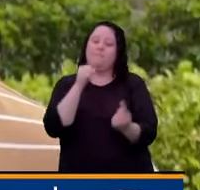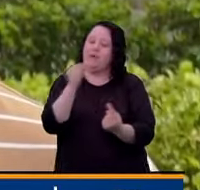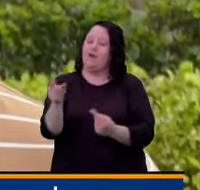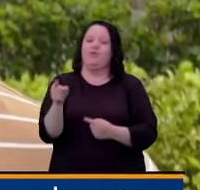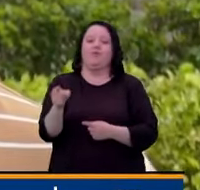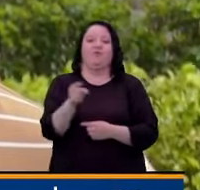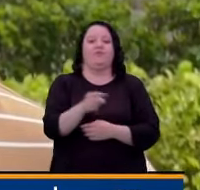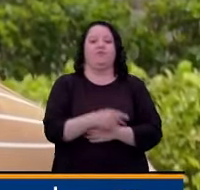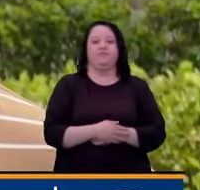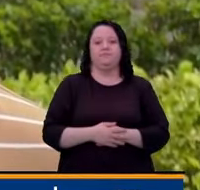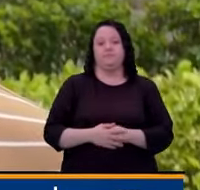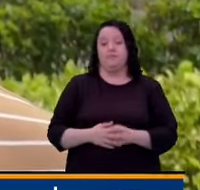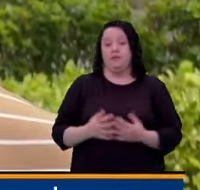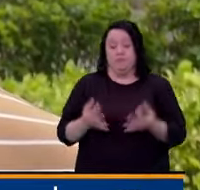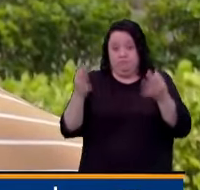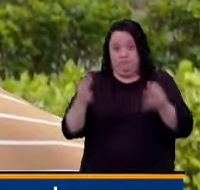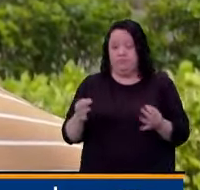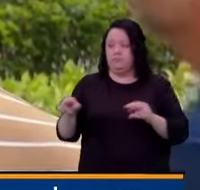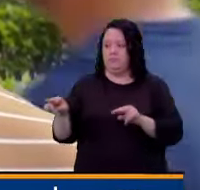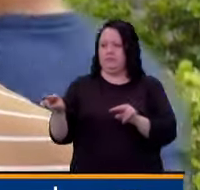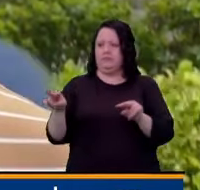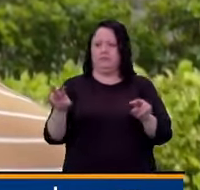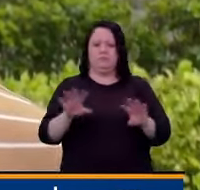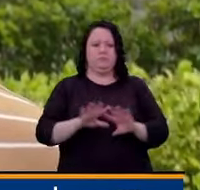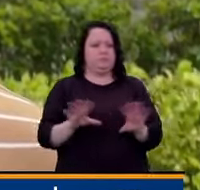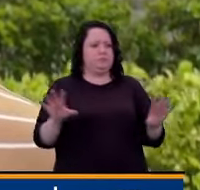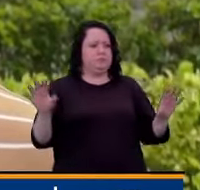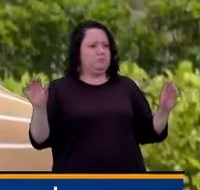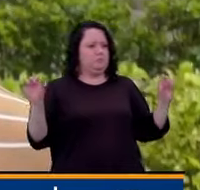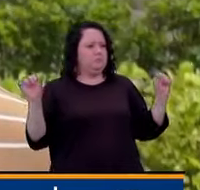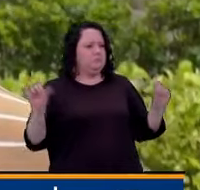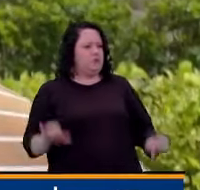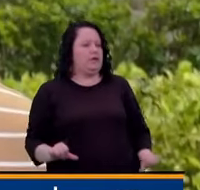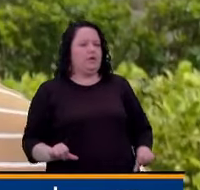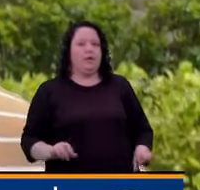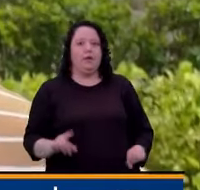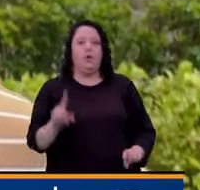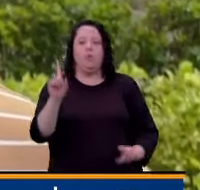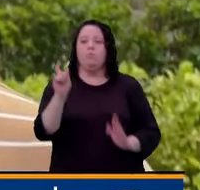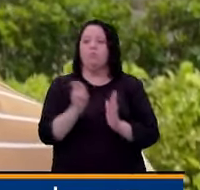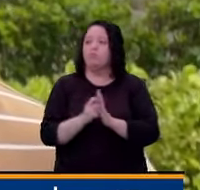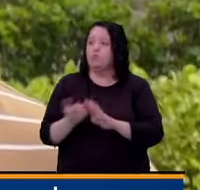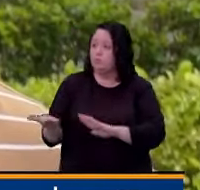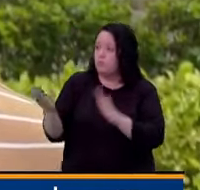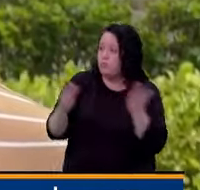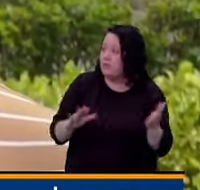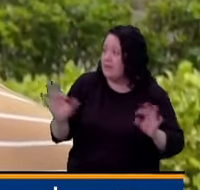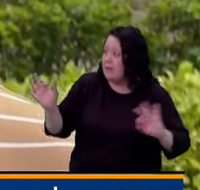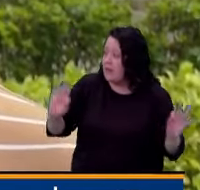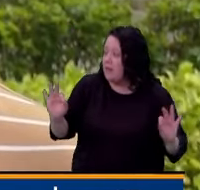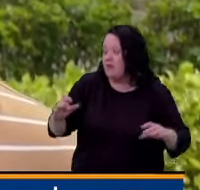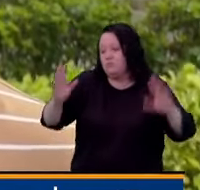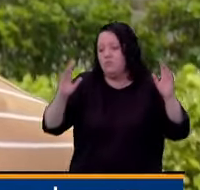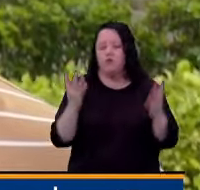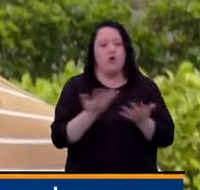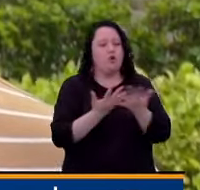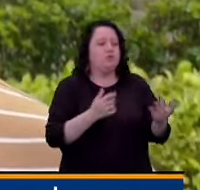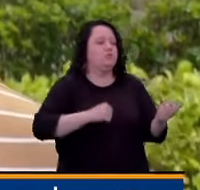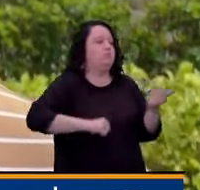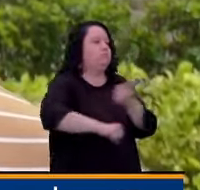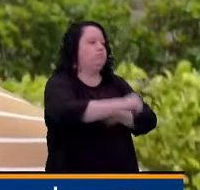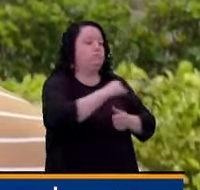Bueno, mirándolo es devastador, pero la conclusión es que mientras no se pierdan vidas, las cosas pueden ser reemplazadas, pero la vida